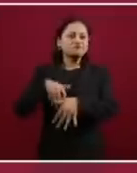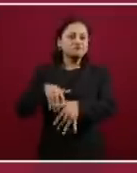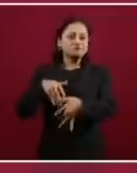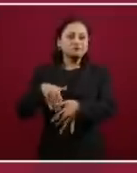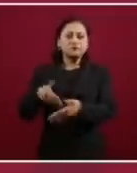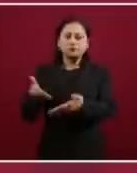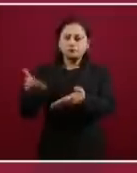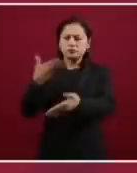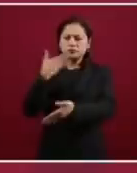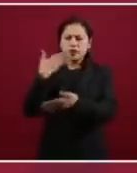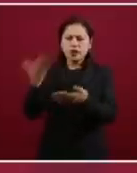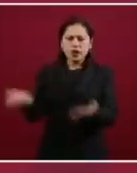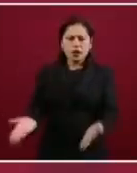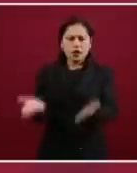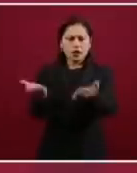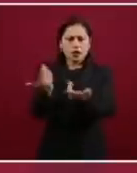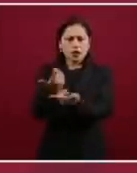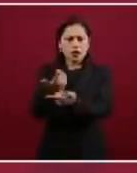sin